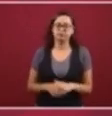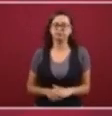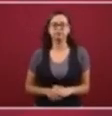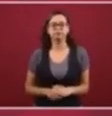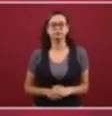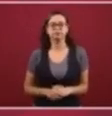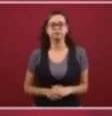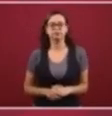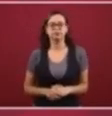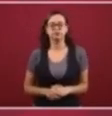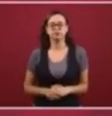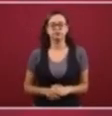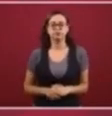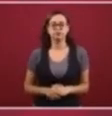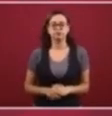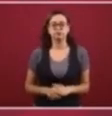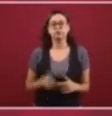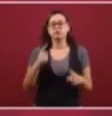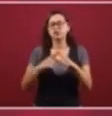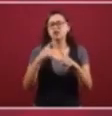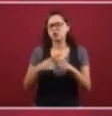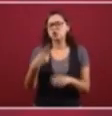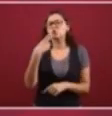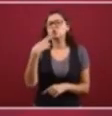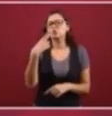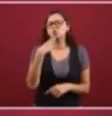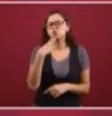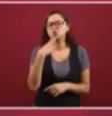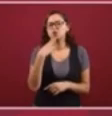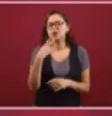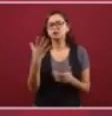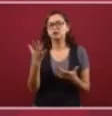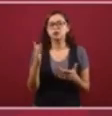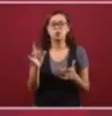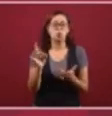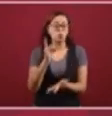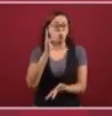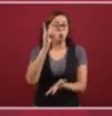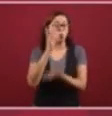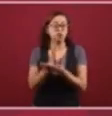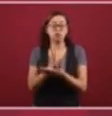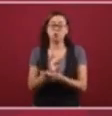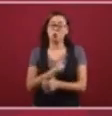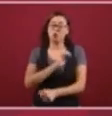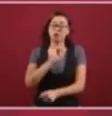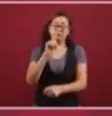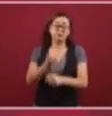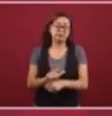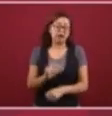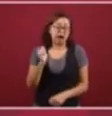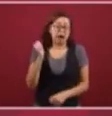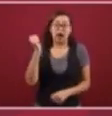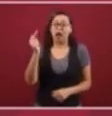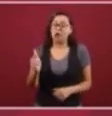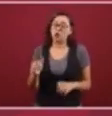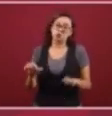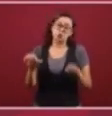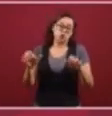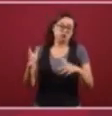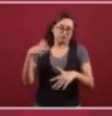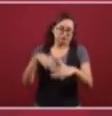para ser utilizado en momentos muy especiales. Por